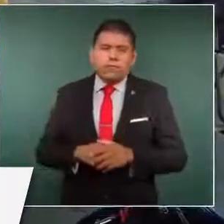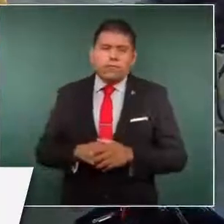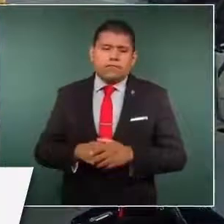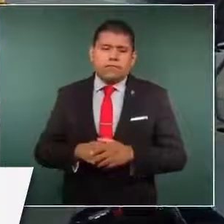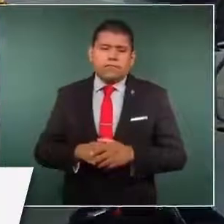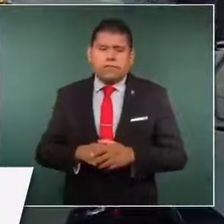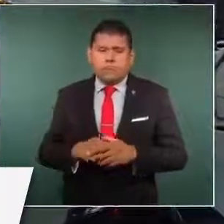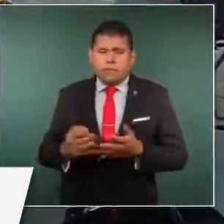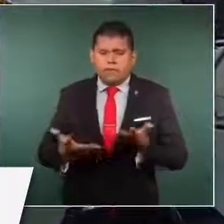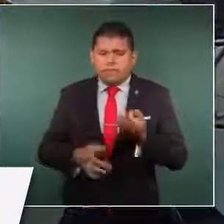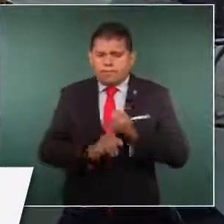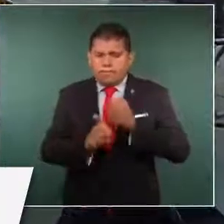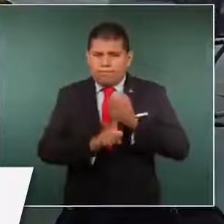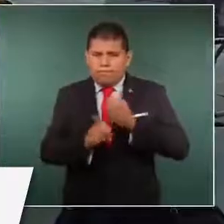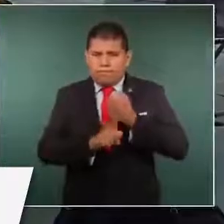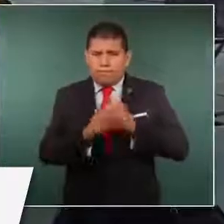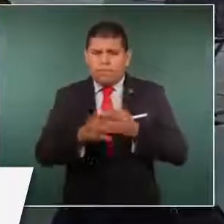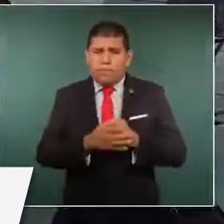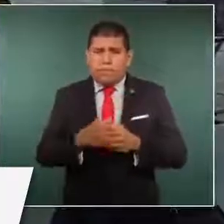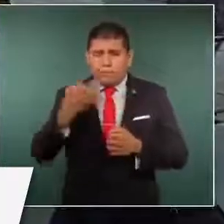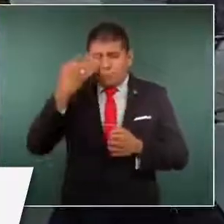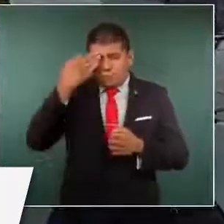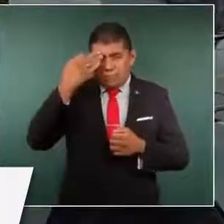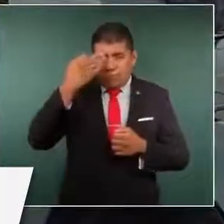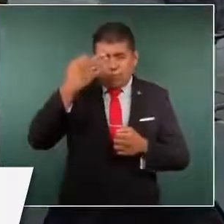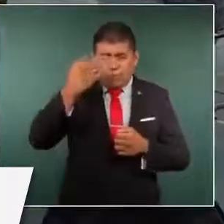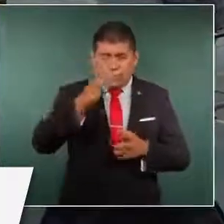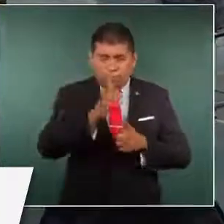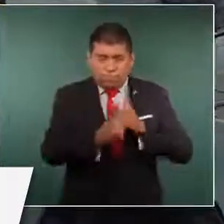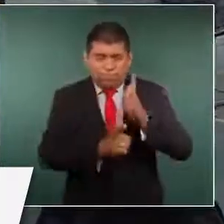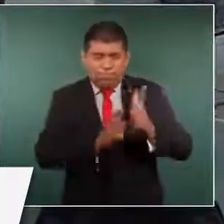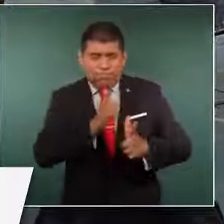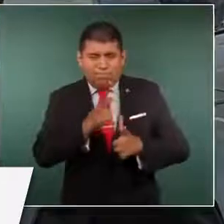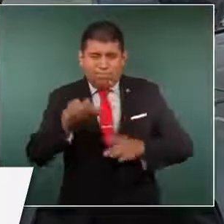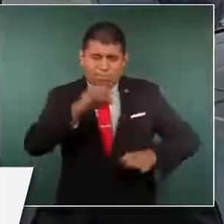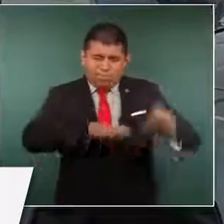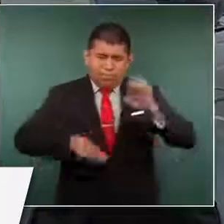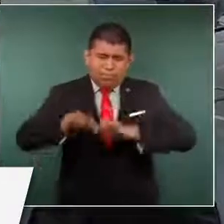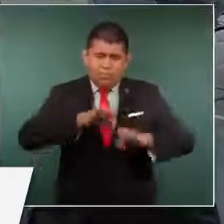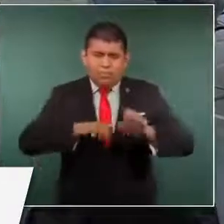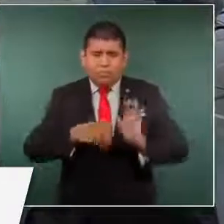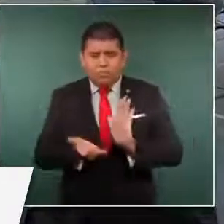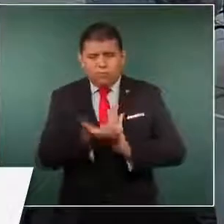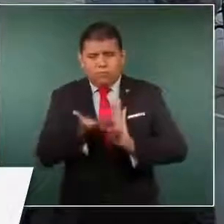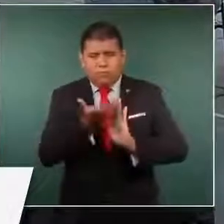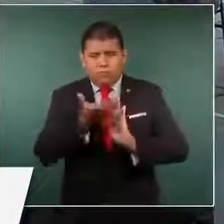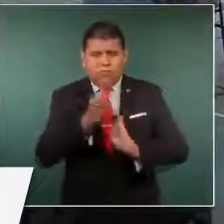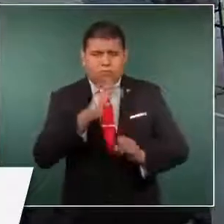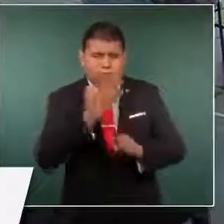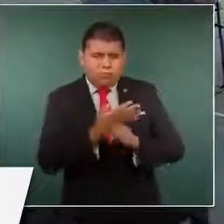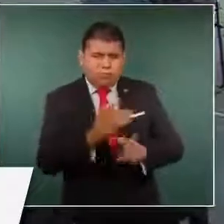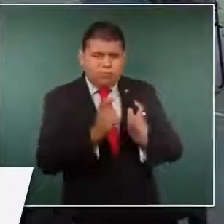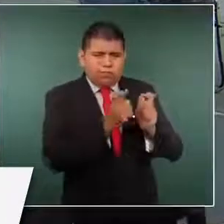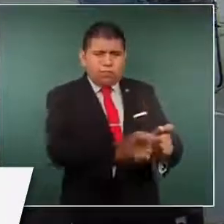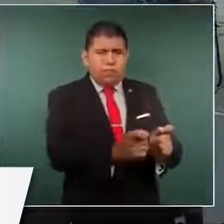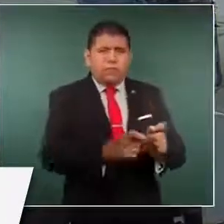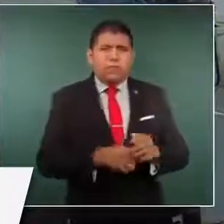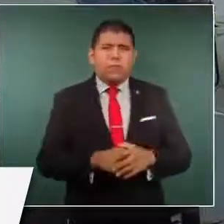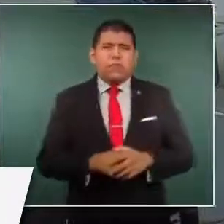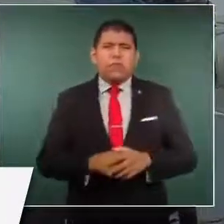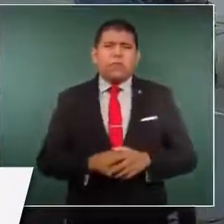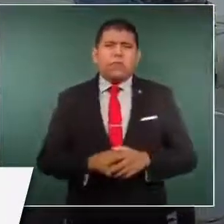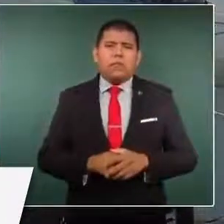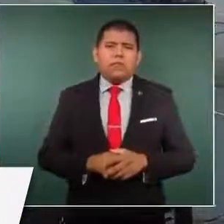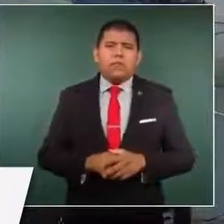algunos problemas también de trazo. Es una empresa constructora de